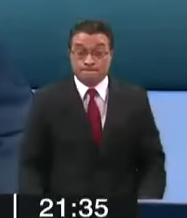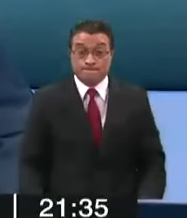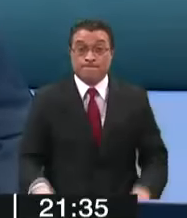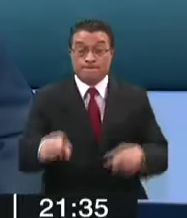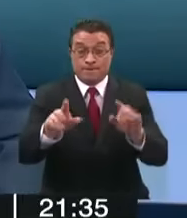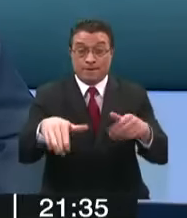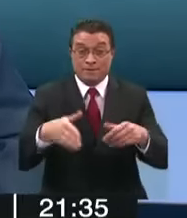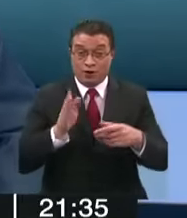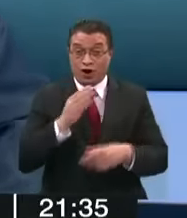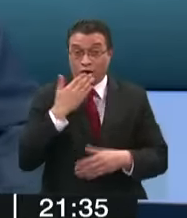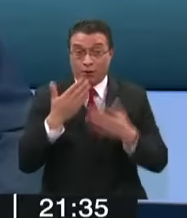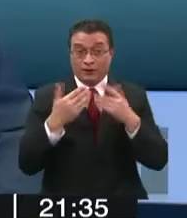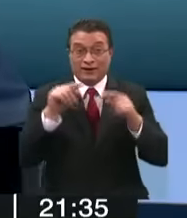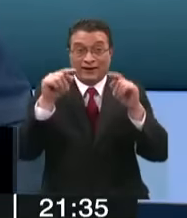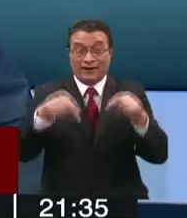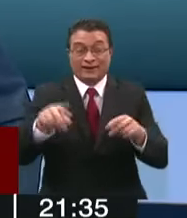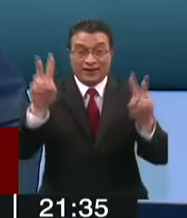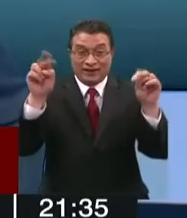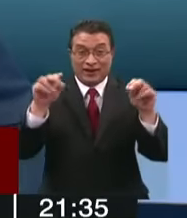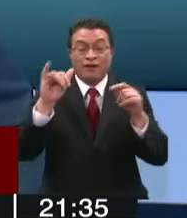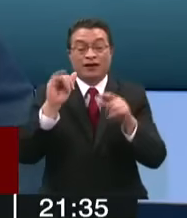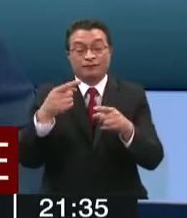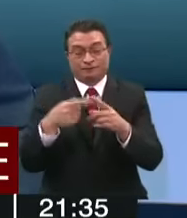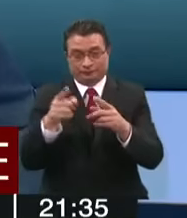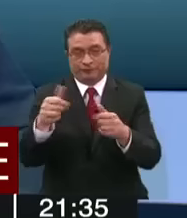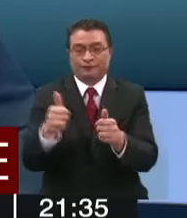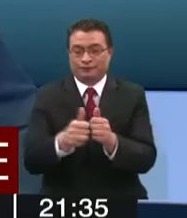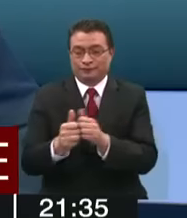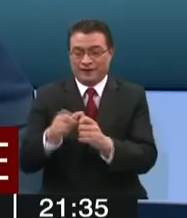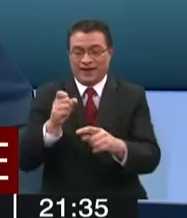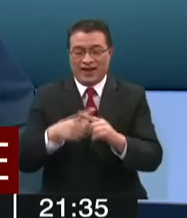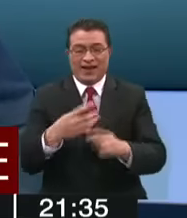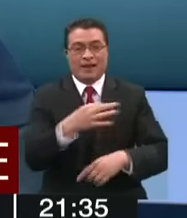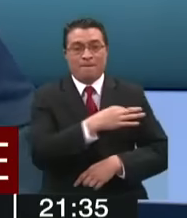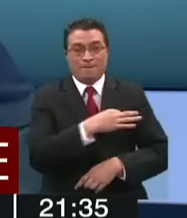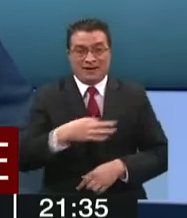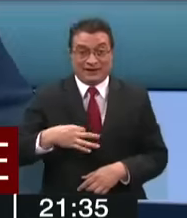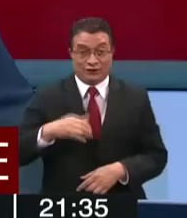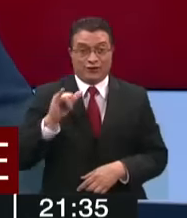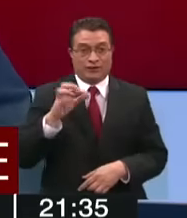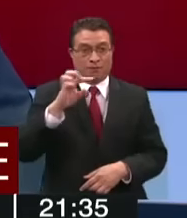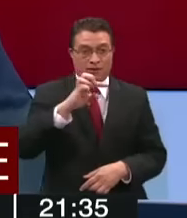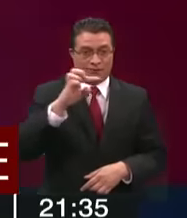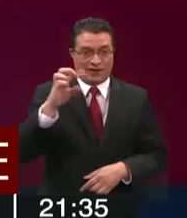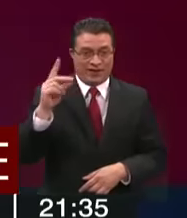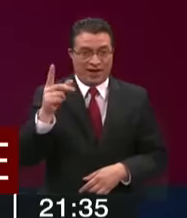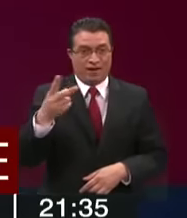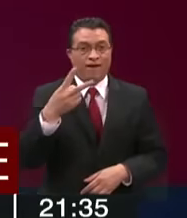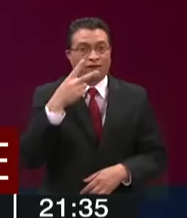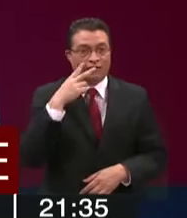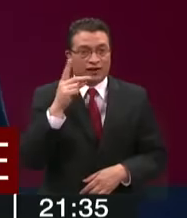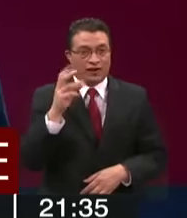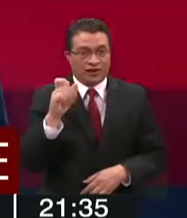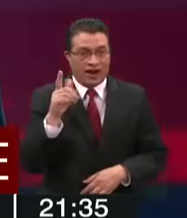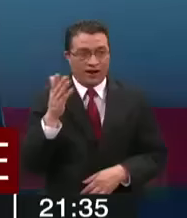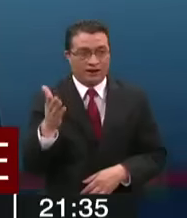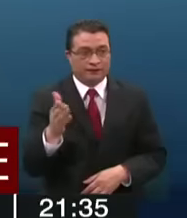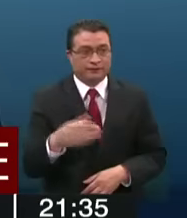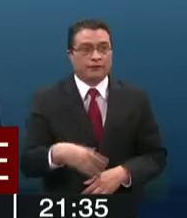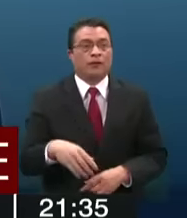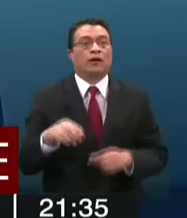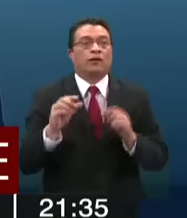Bueno, y para seguir conversando de este y otros temas de contingencia, nos acompaña ya el exministro y militante PPD, Francisco Vidal. ¿Cómo está? Bien. Gracias. Un